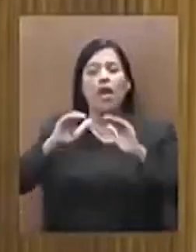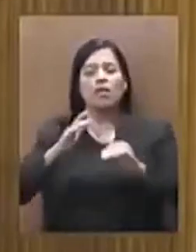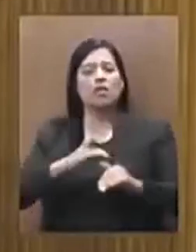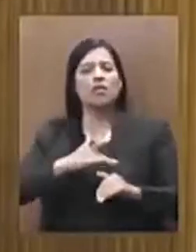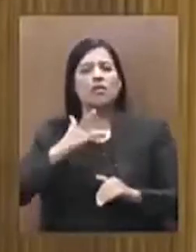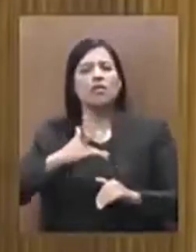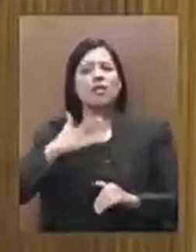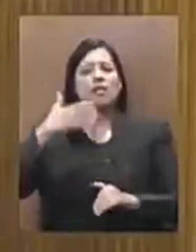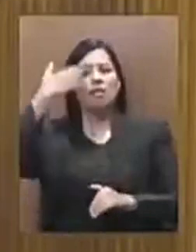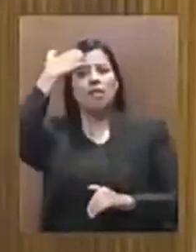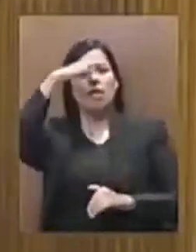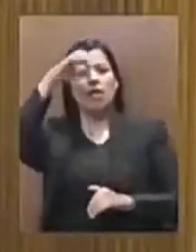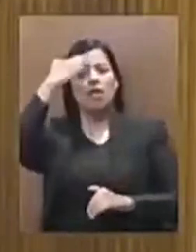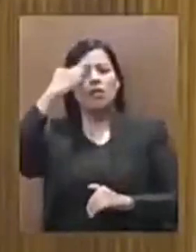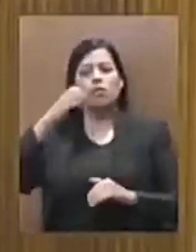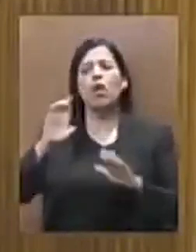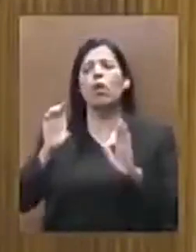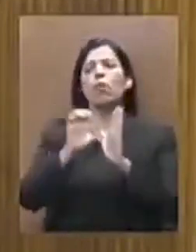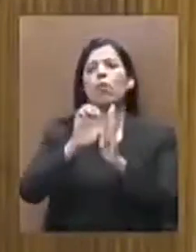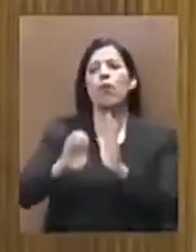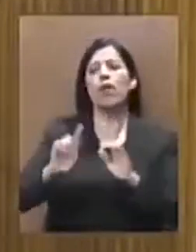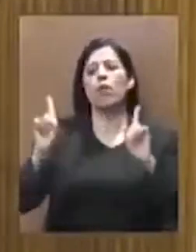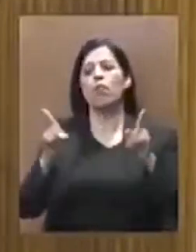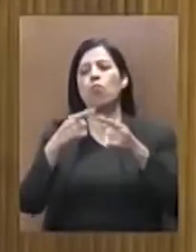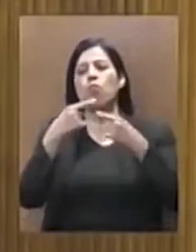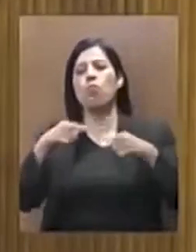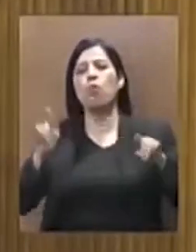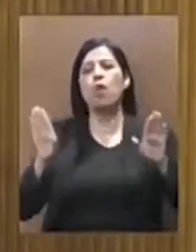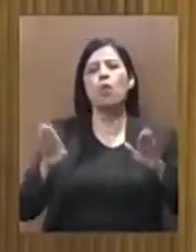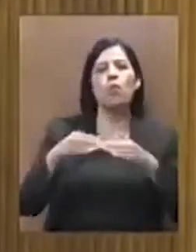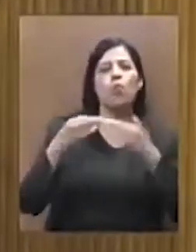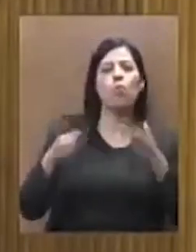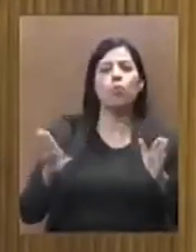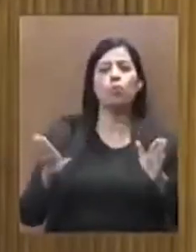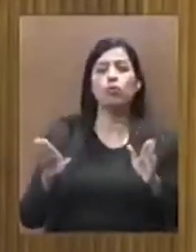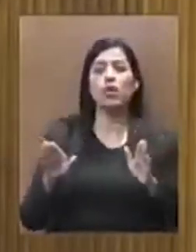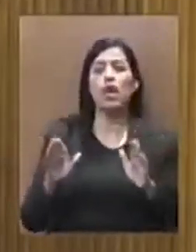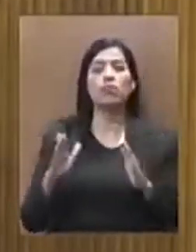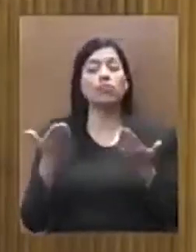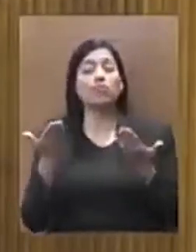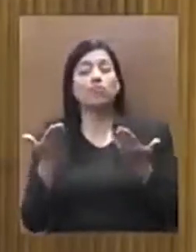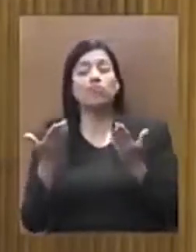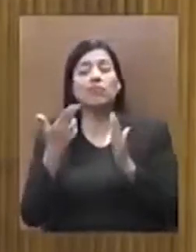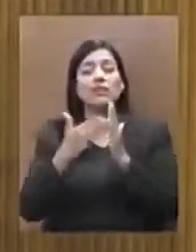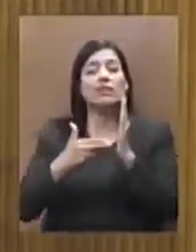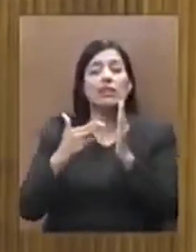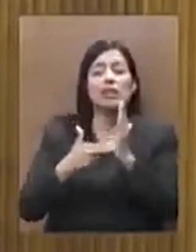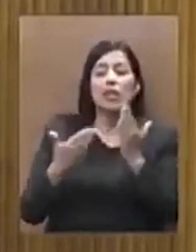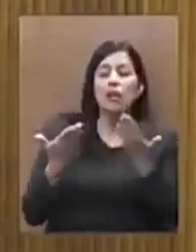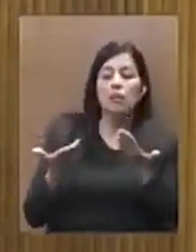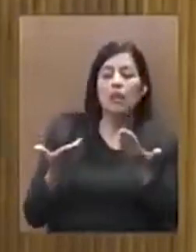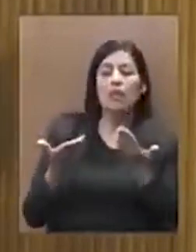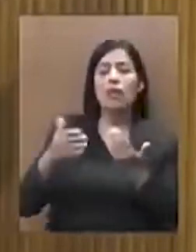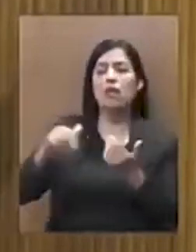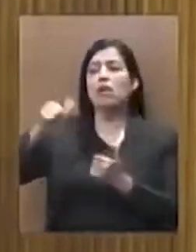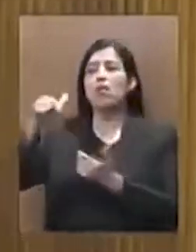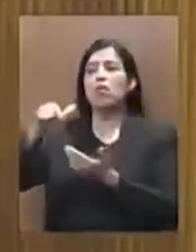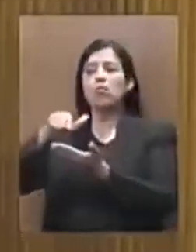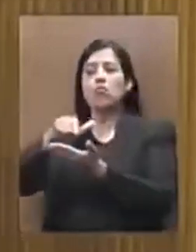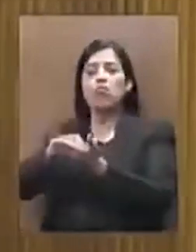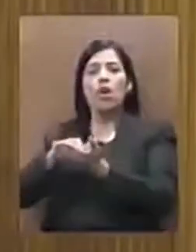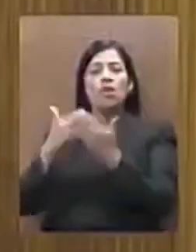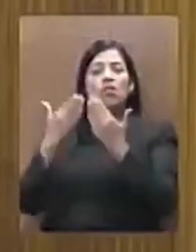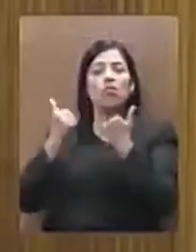experimentar lo que es un concierto por decirlo así porque no hay las herramientas que se han desarrollado en otros lugares